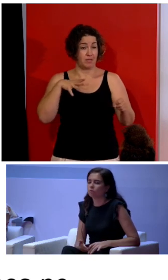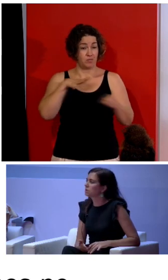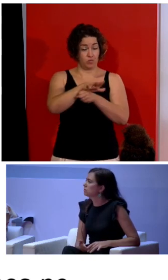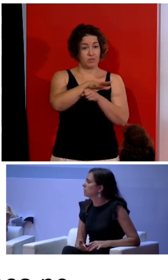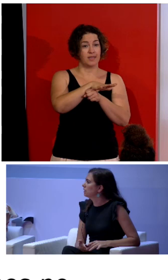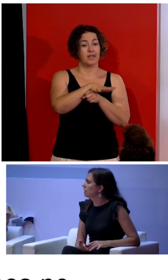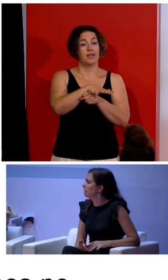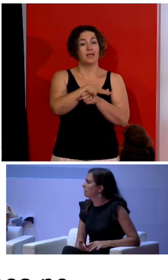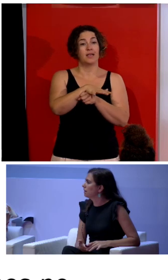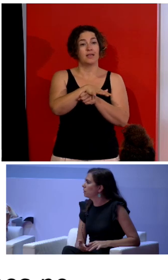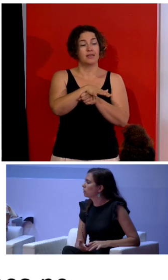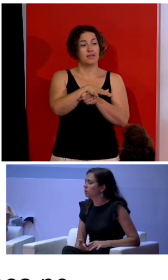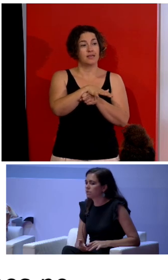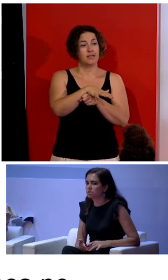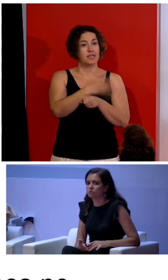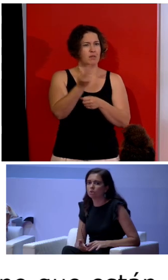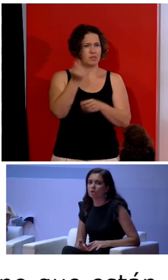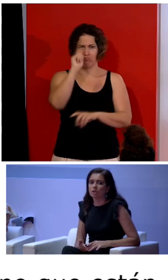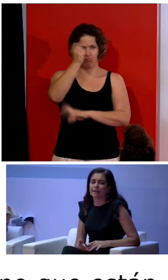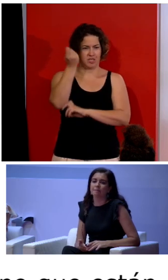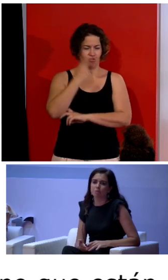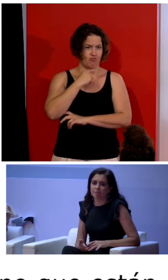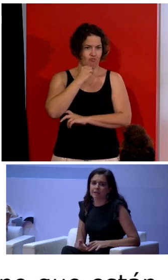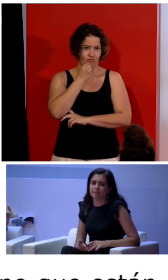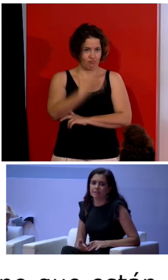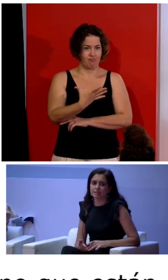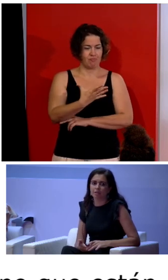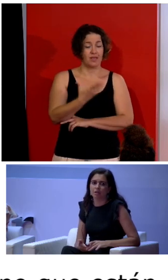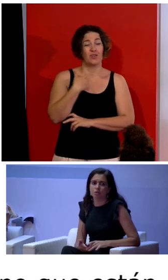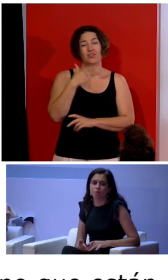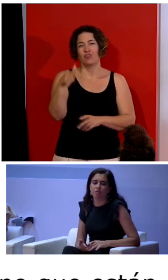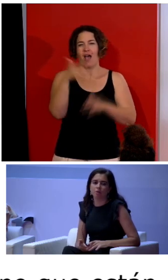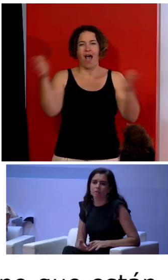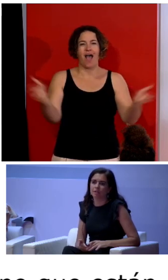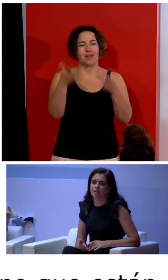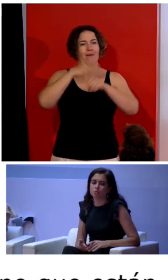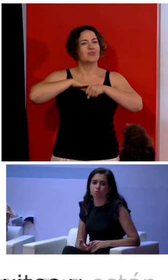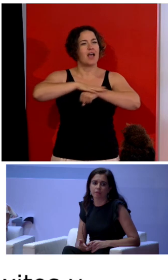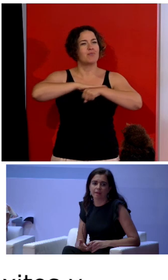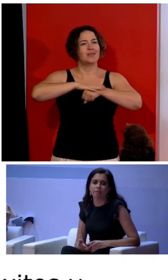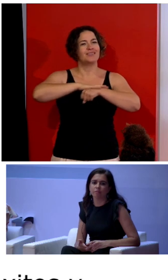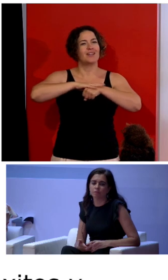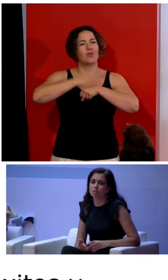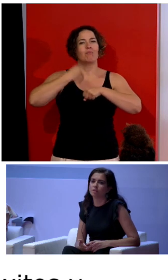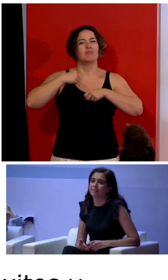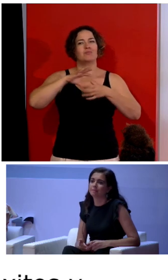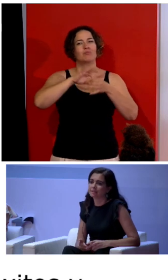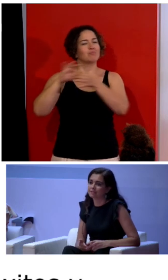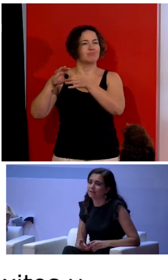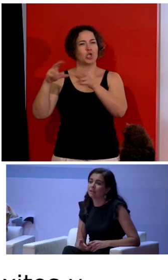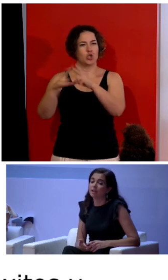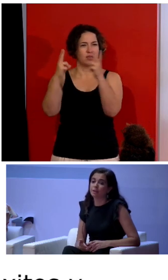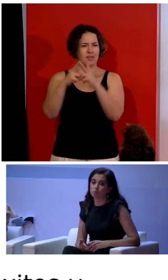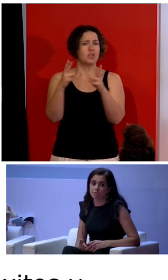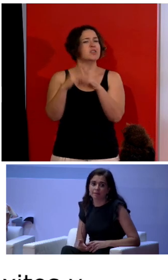siendo cubiertas con el mejor de los éxitos. Y animamos también a la Administración a ser un reflejo de su sociedad, ¿no? De una sociedad